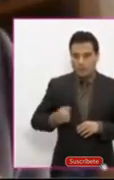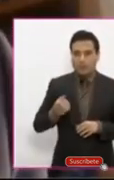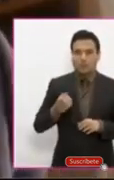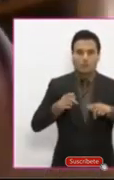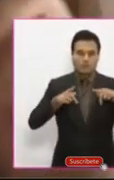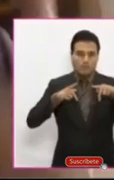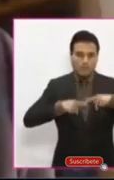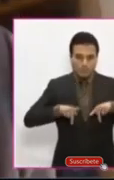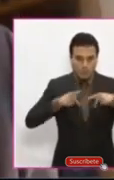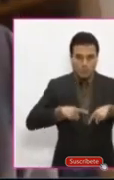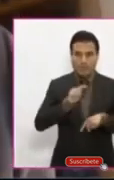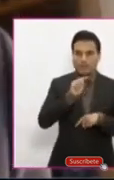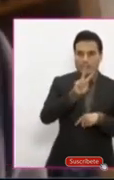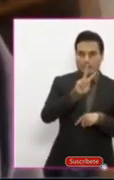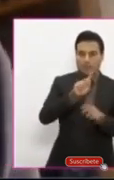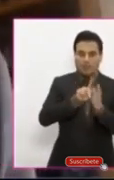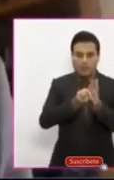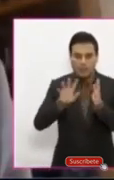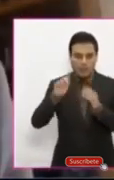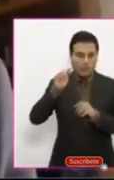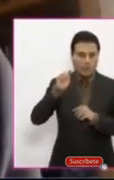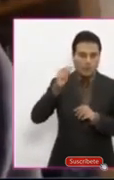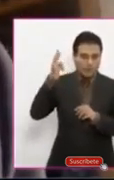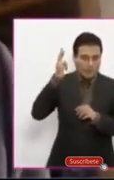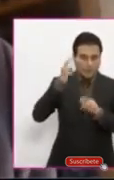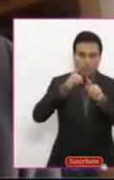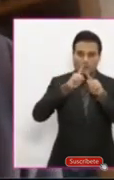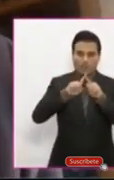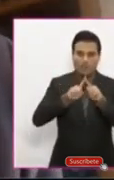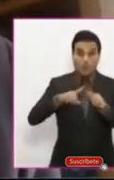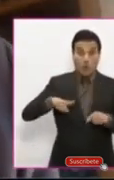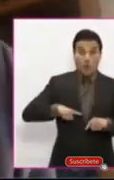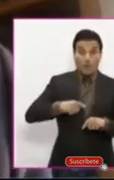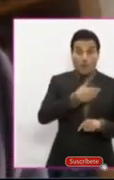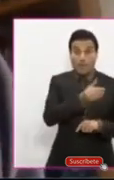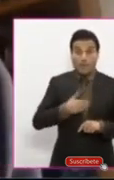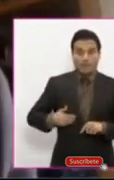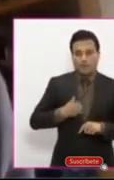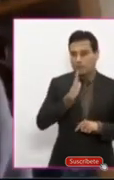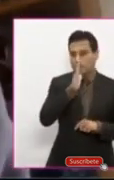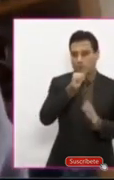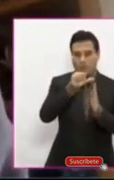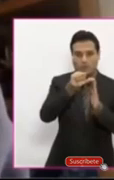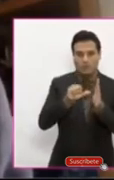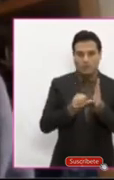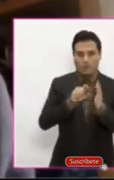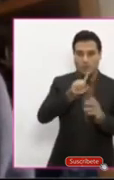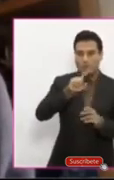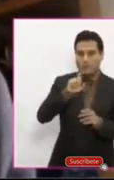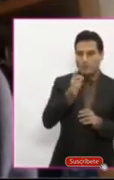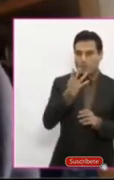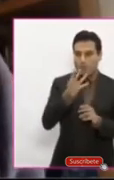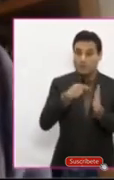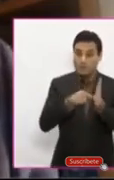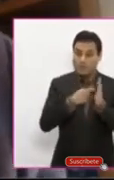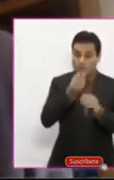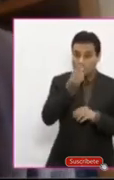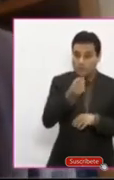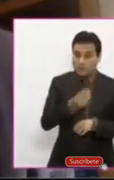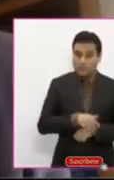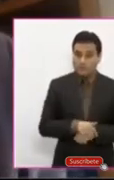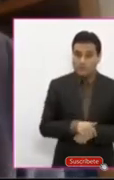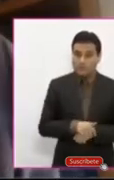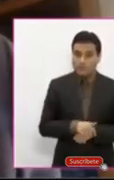comunicación no el gobernante de acuerdo a lo establecido en el artículo 134 constitucional para